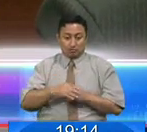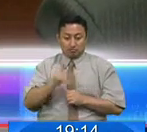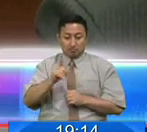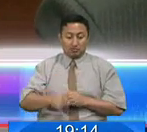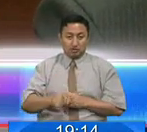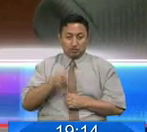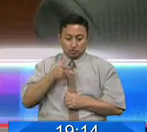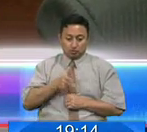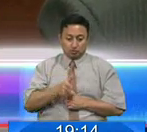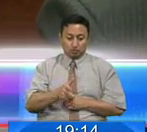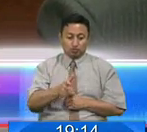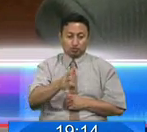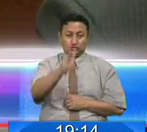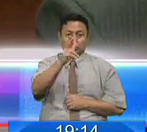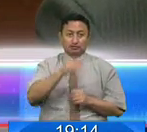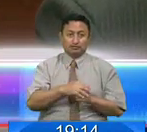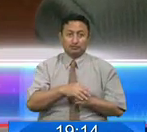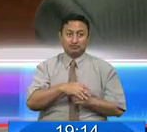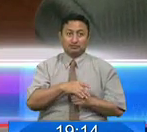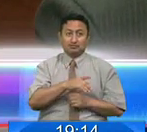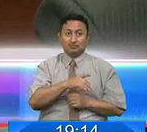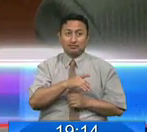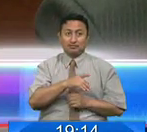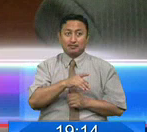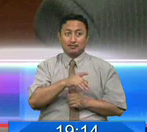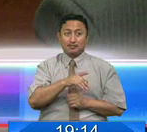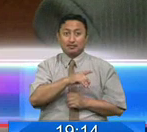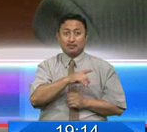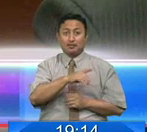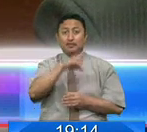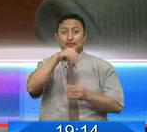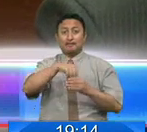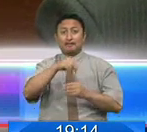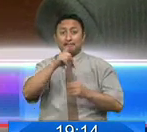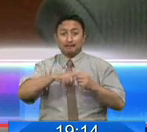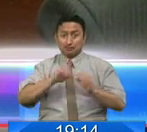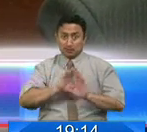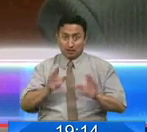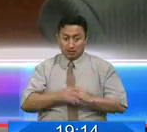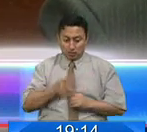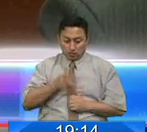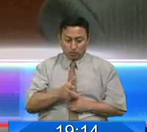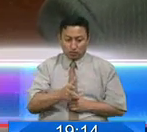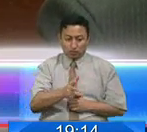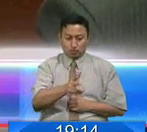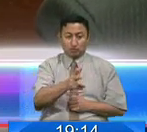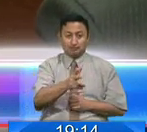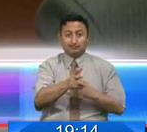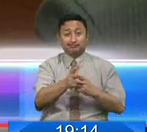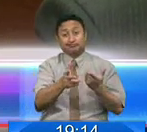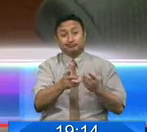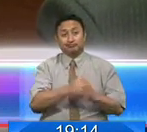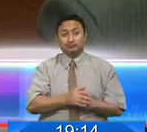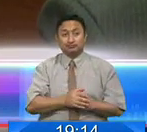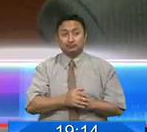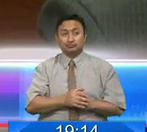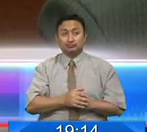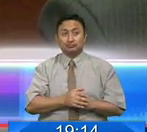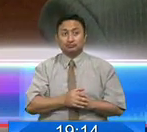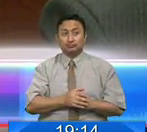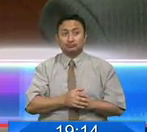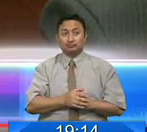circulan por ahí que no están dentro de la dentro de la cobertura de restricción tendrán la incomodidad de que van a encontrarse con